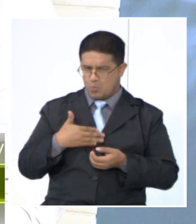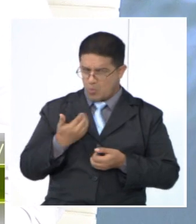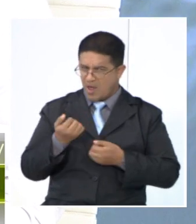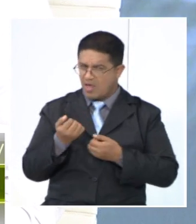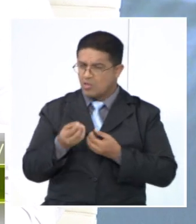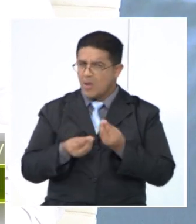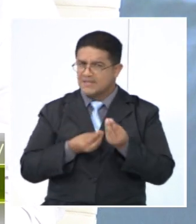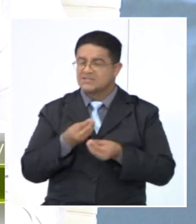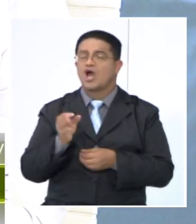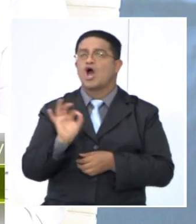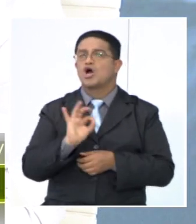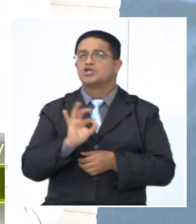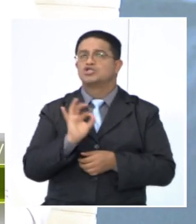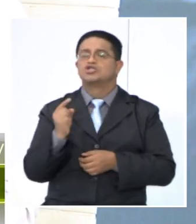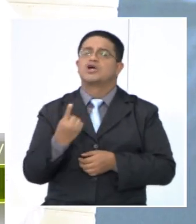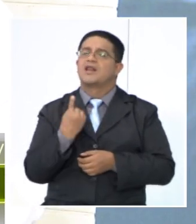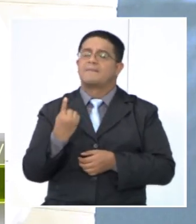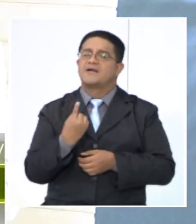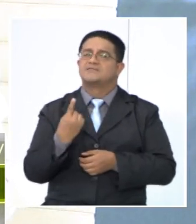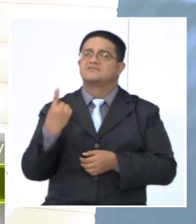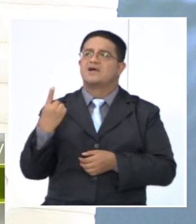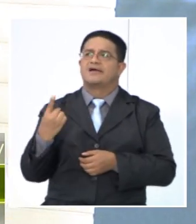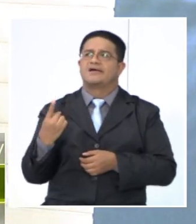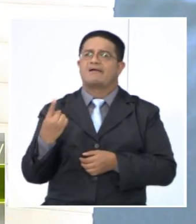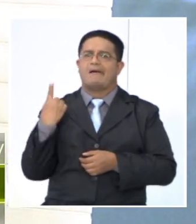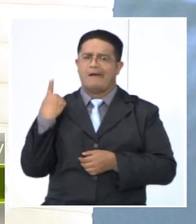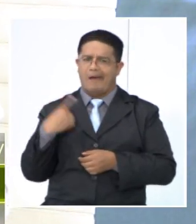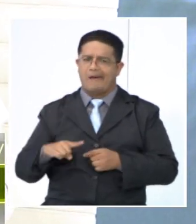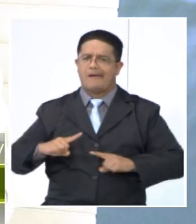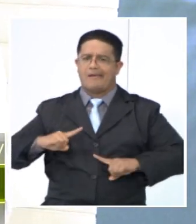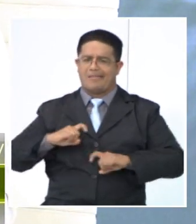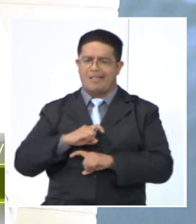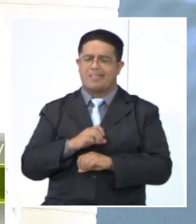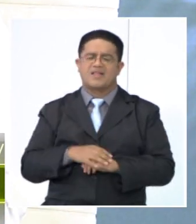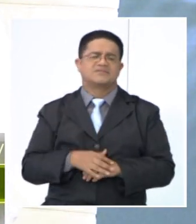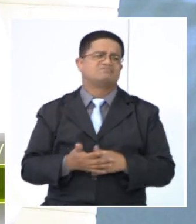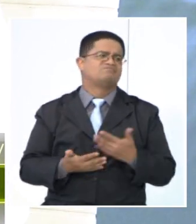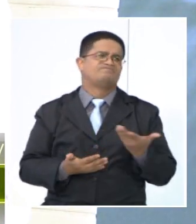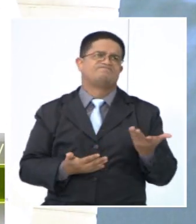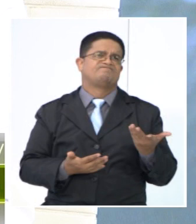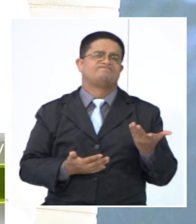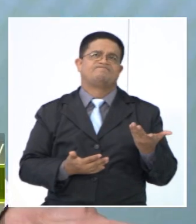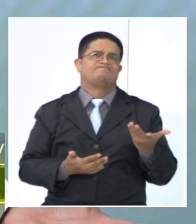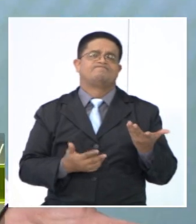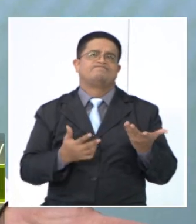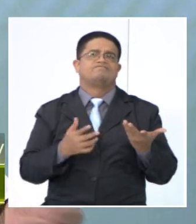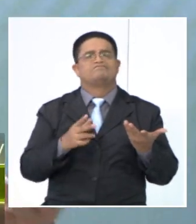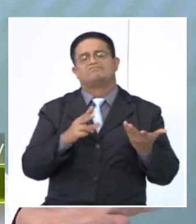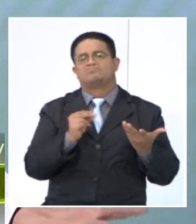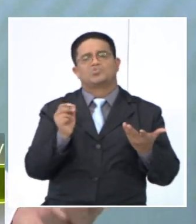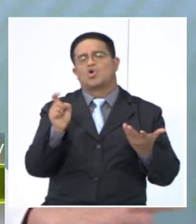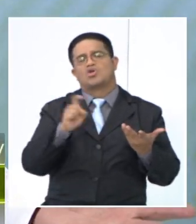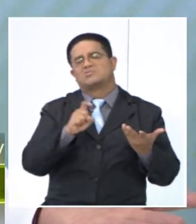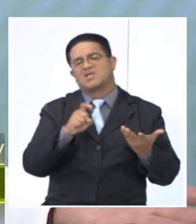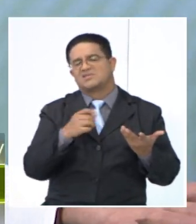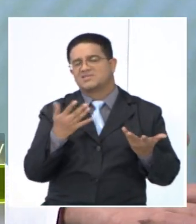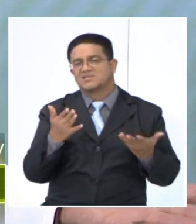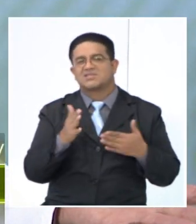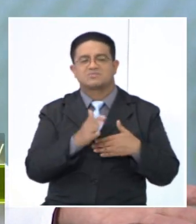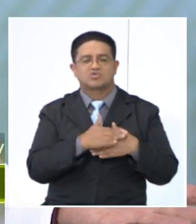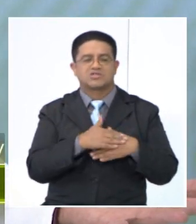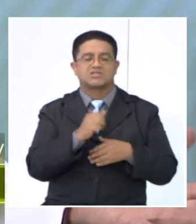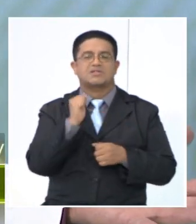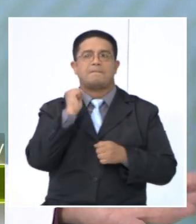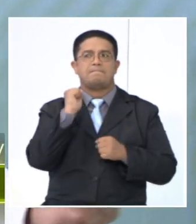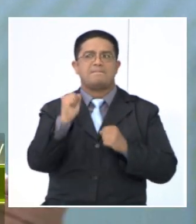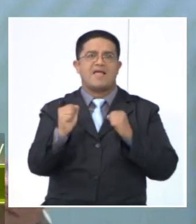o solamente se aplica si el Helicobacter está activo y presente? No, no se utiliza la vía oral como preventivo porque va a matar a quien va